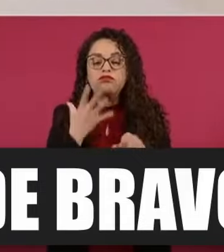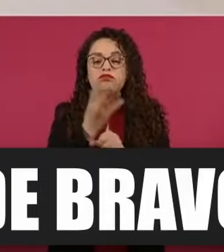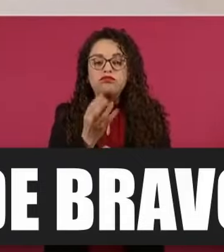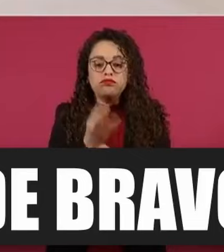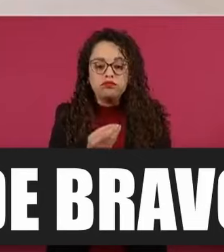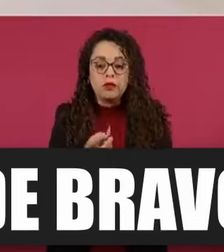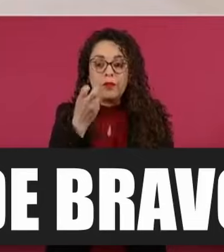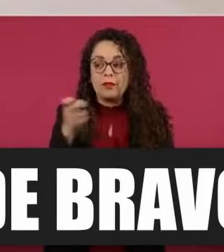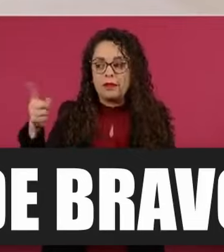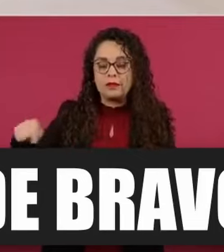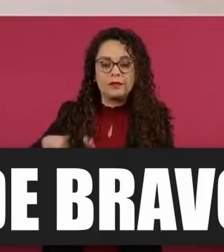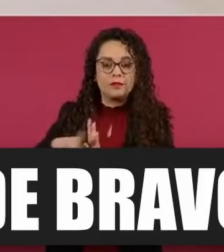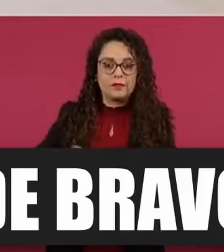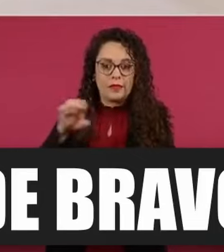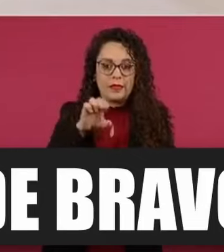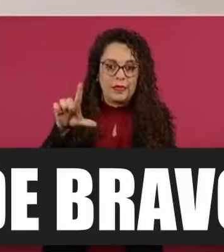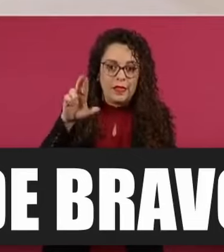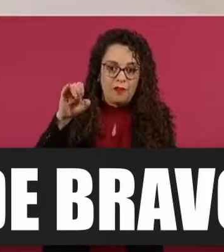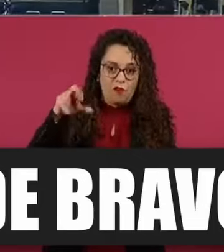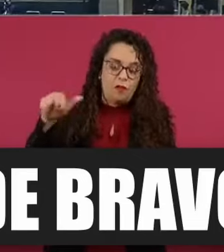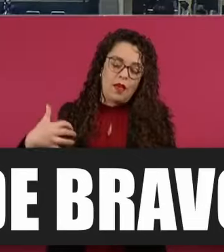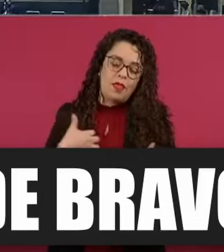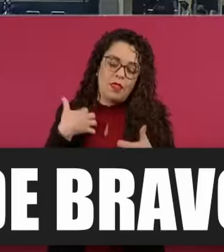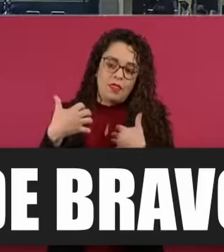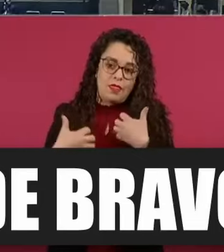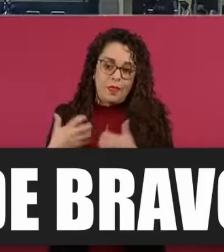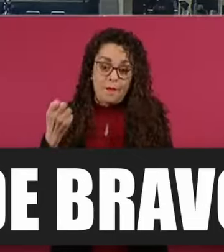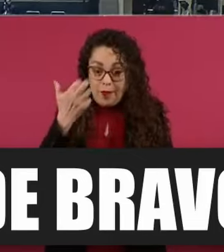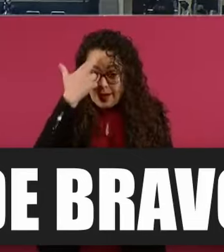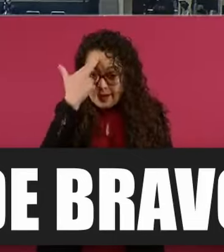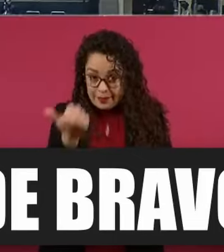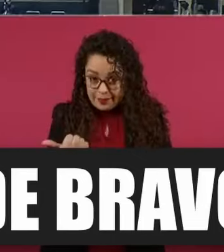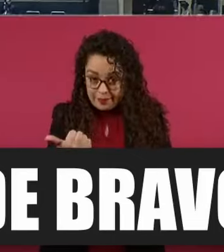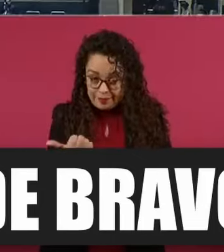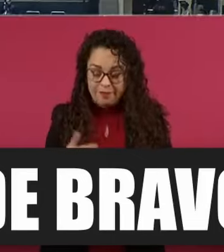el enojo del Reforma. Bueno, entonces lo que hicimos